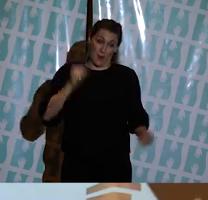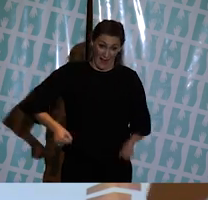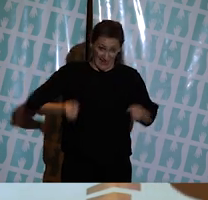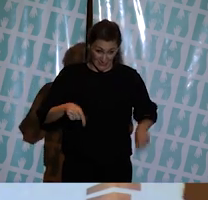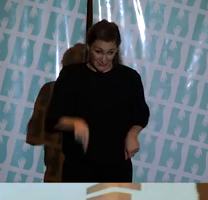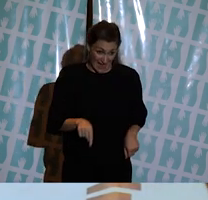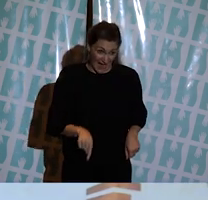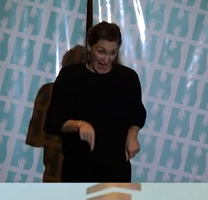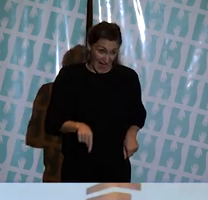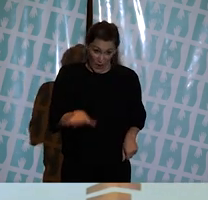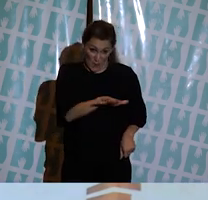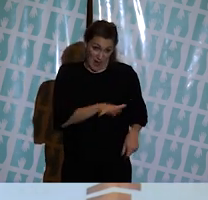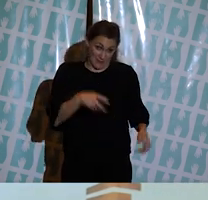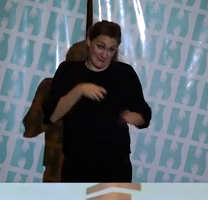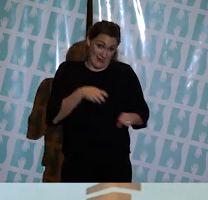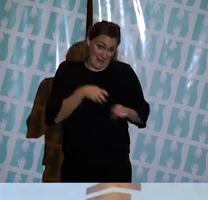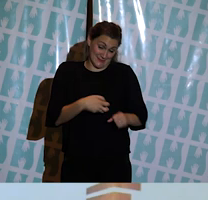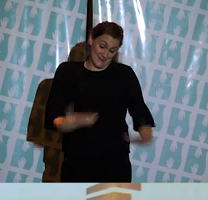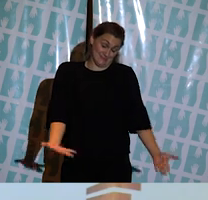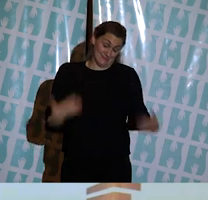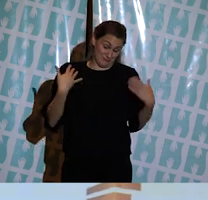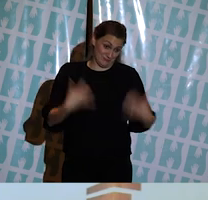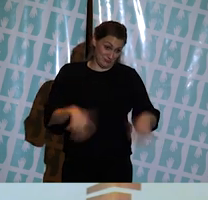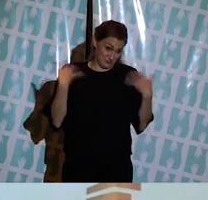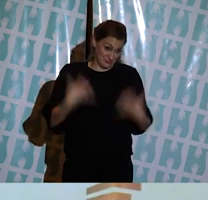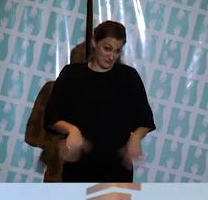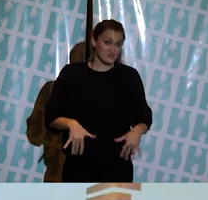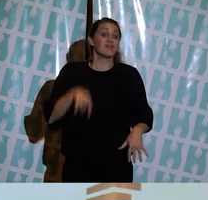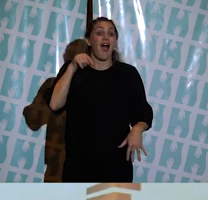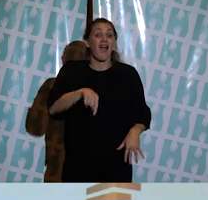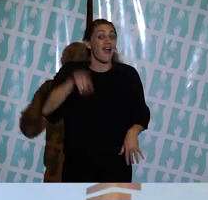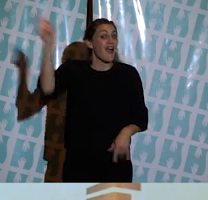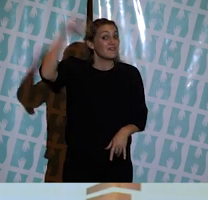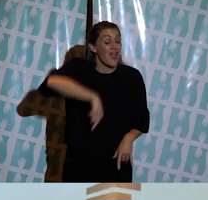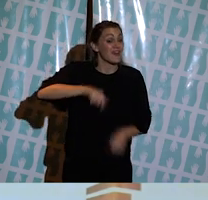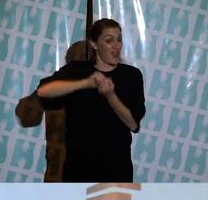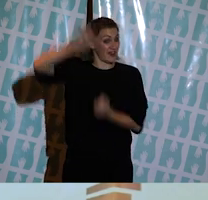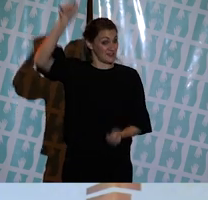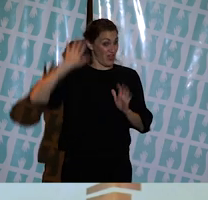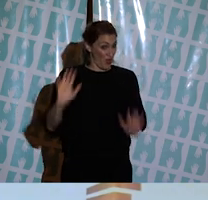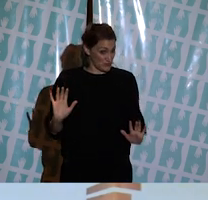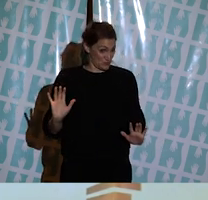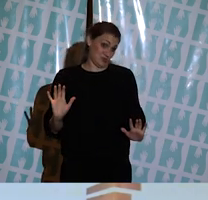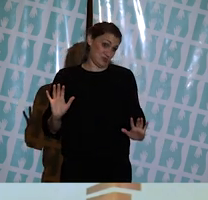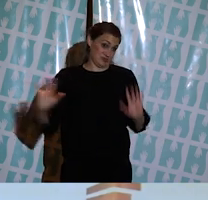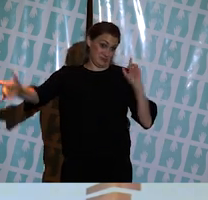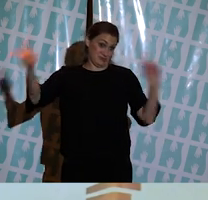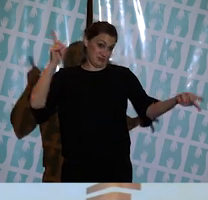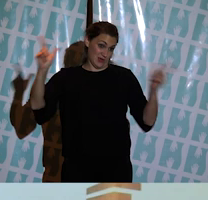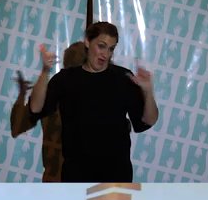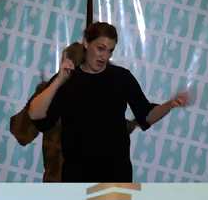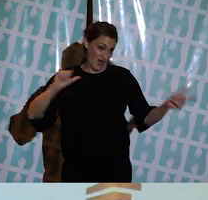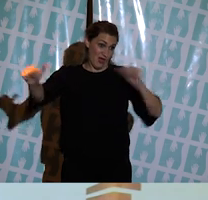El centro, el epicentro de la juerga juvenil de la Argentina en los últimos 40 años. Por